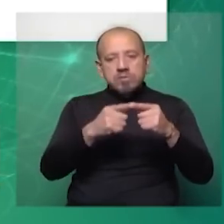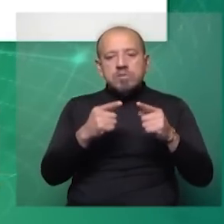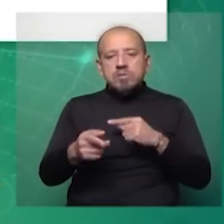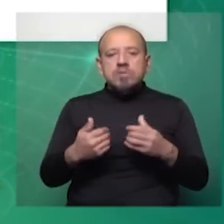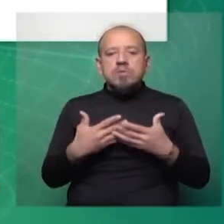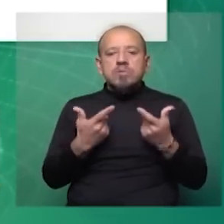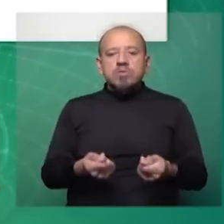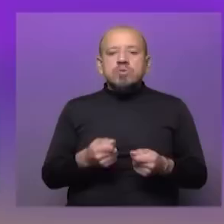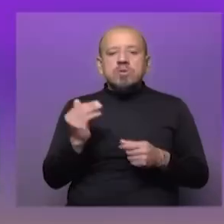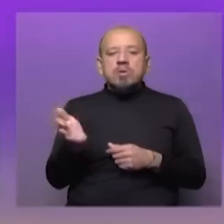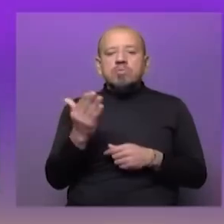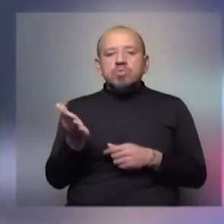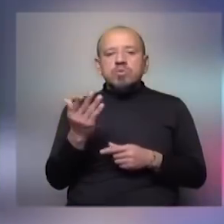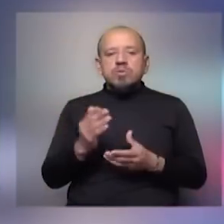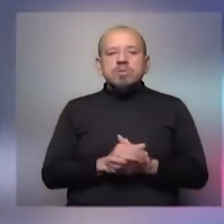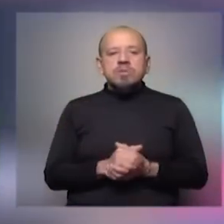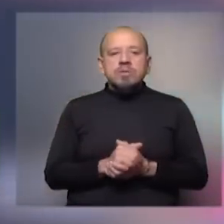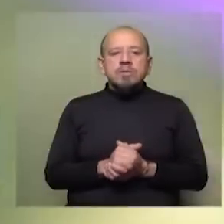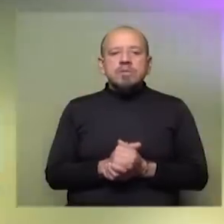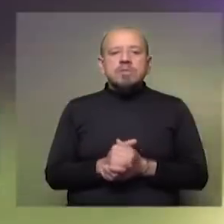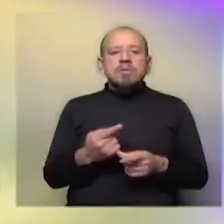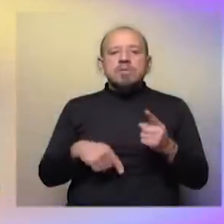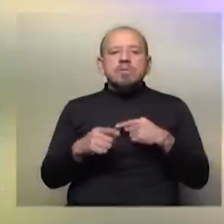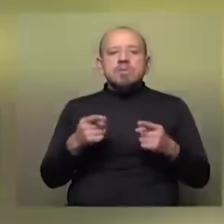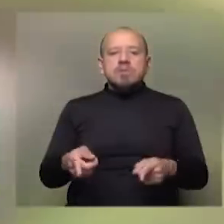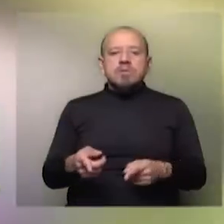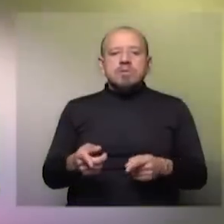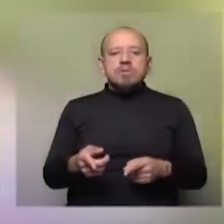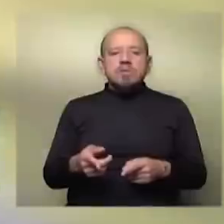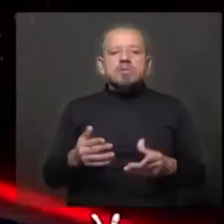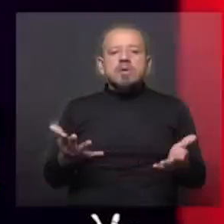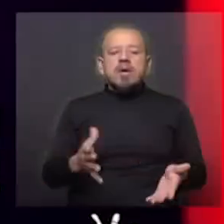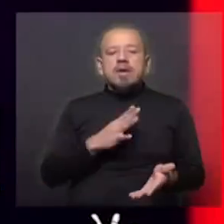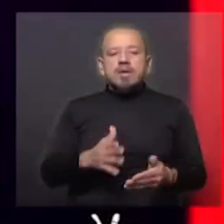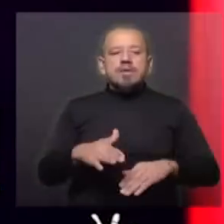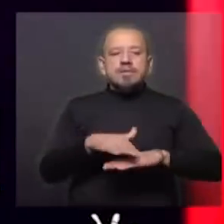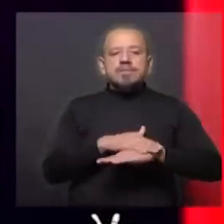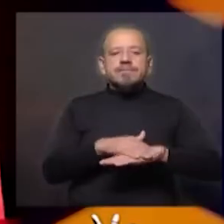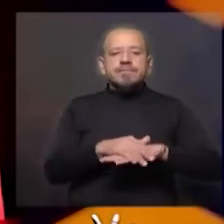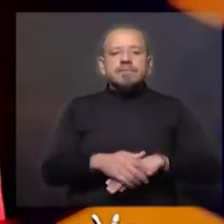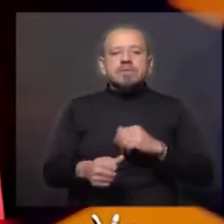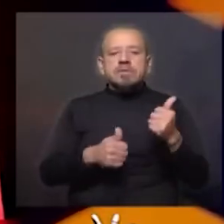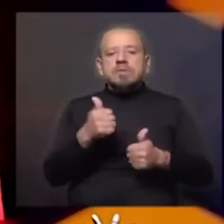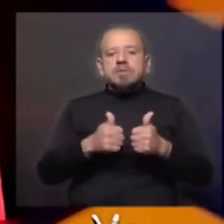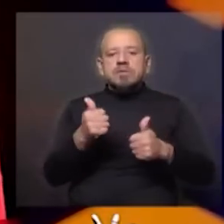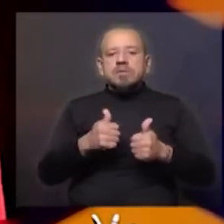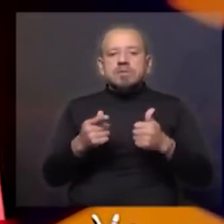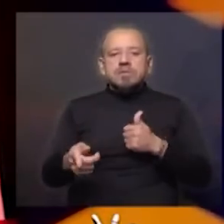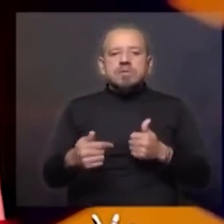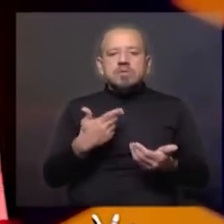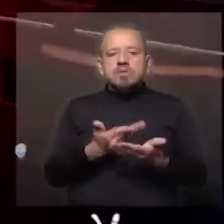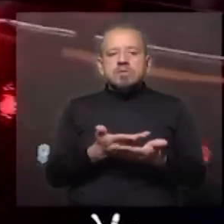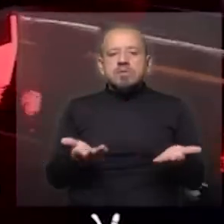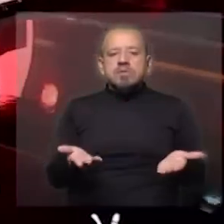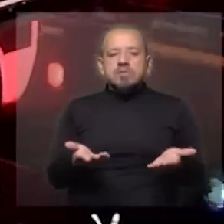apoyar la producción nacional por este motivo las bases del concurso establecía a texto Expreso la asignación de fondos